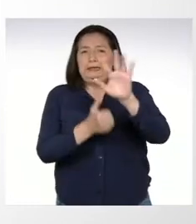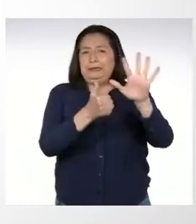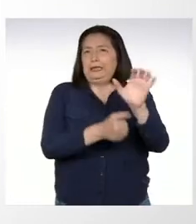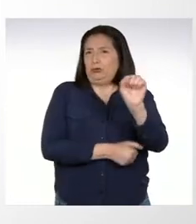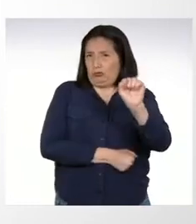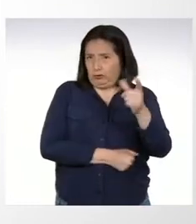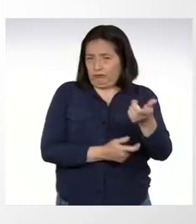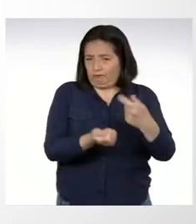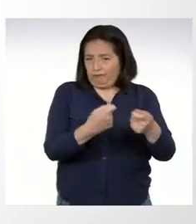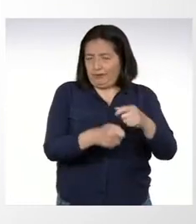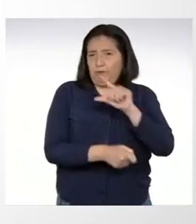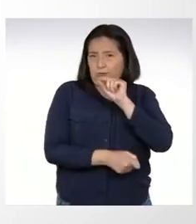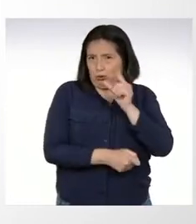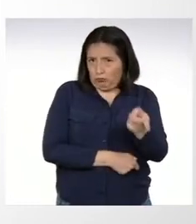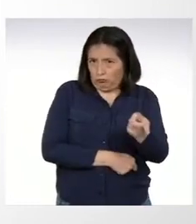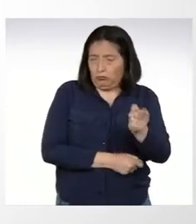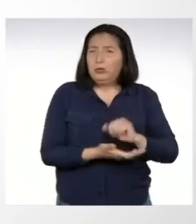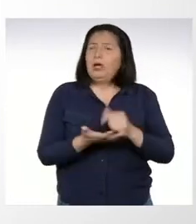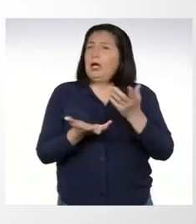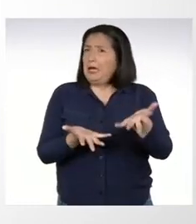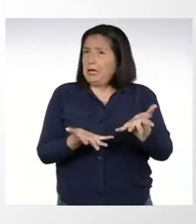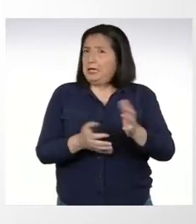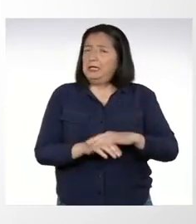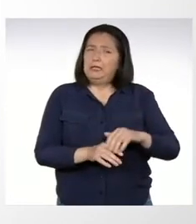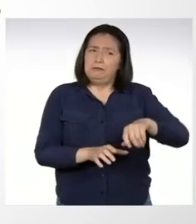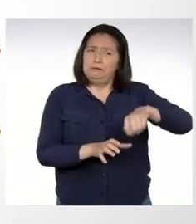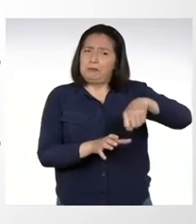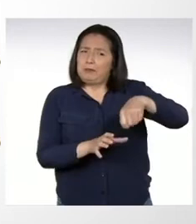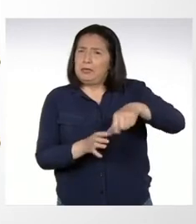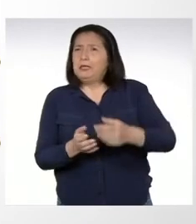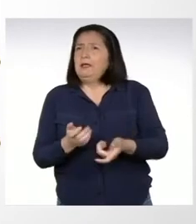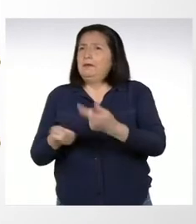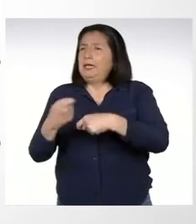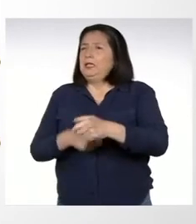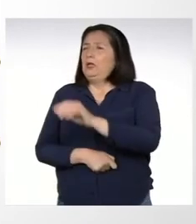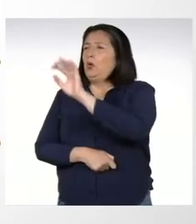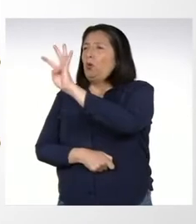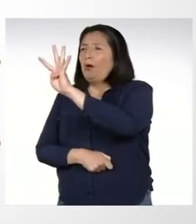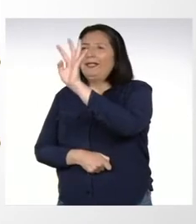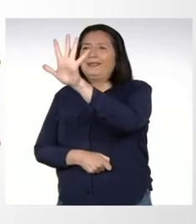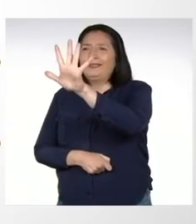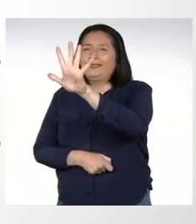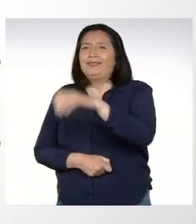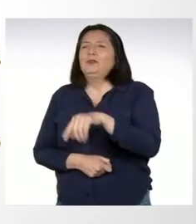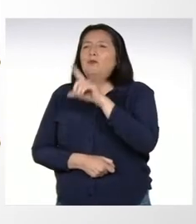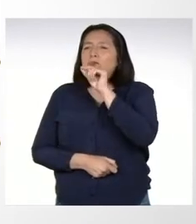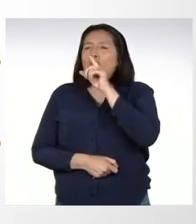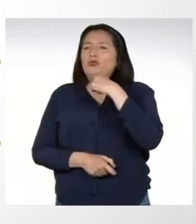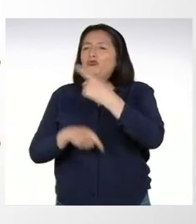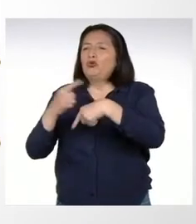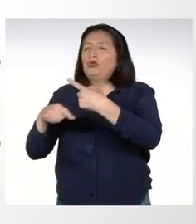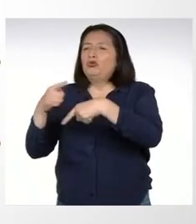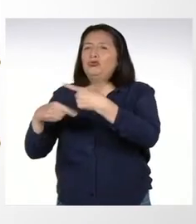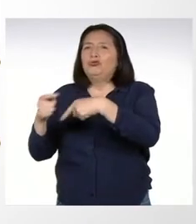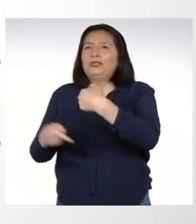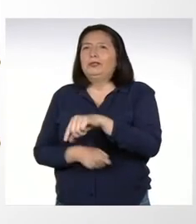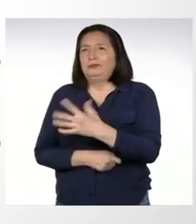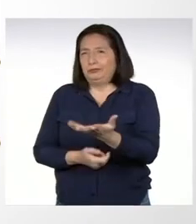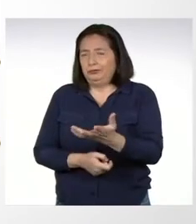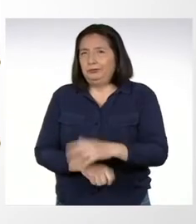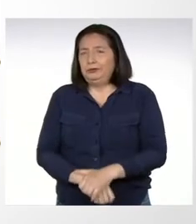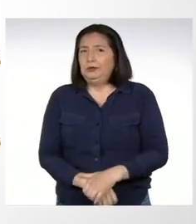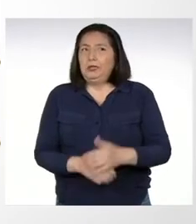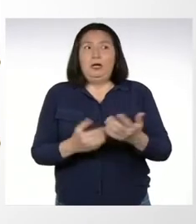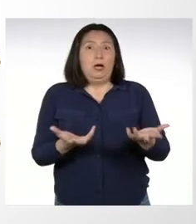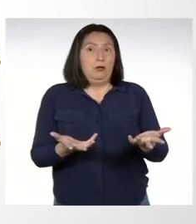soles. Él prepara y vende 45 pollos diarios.